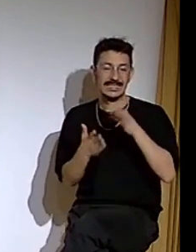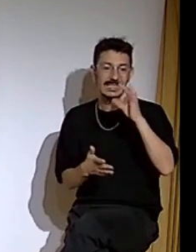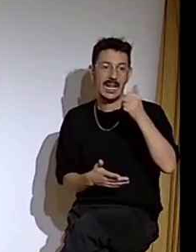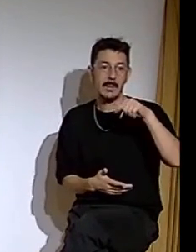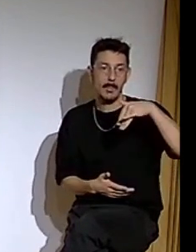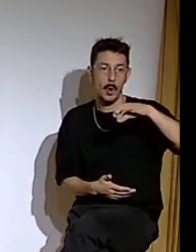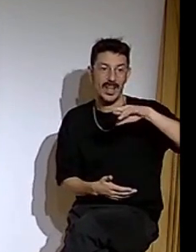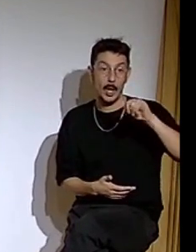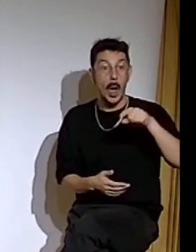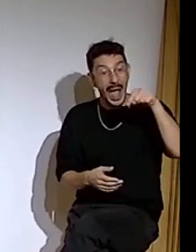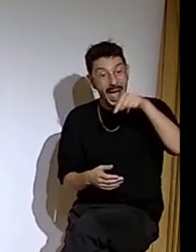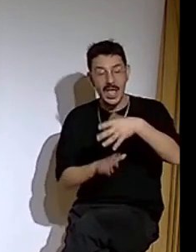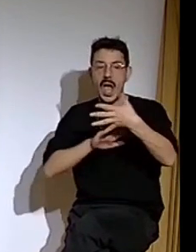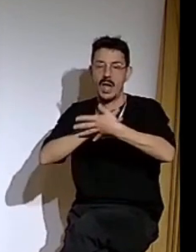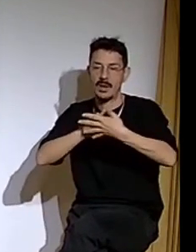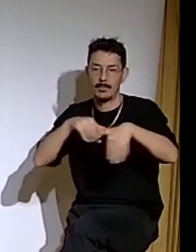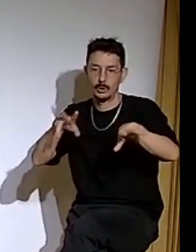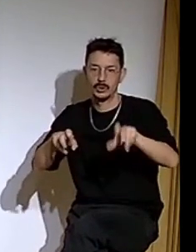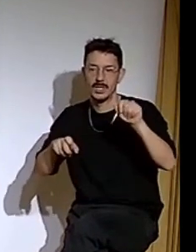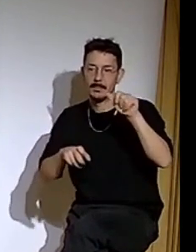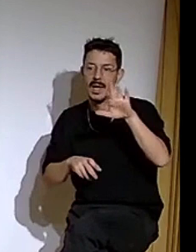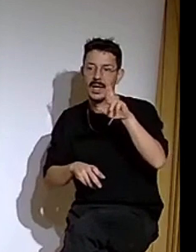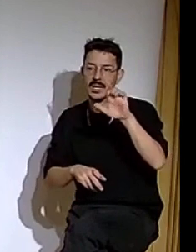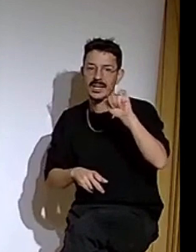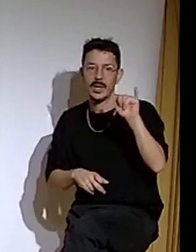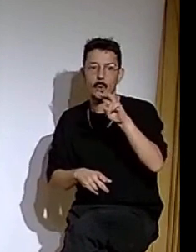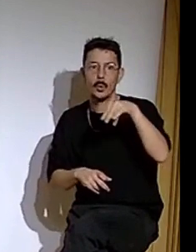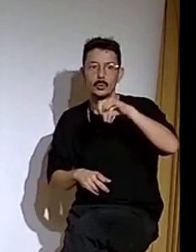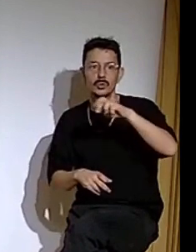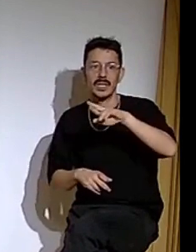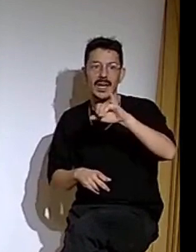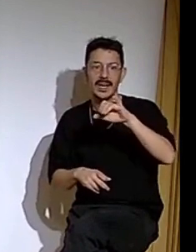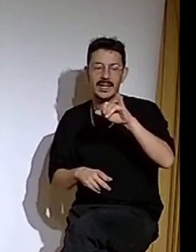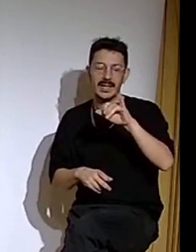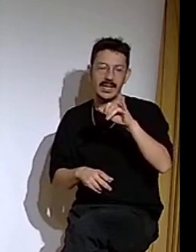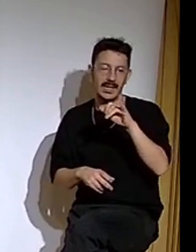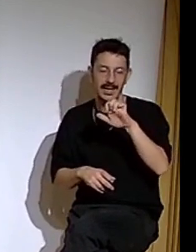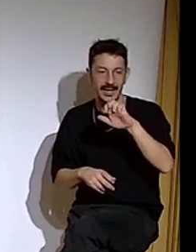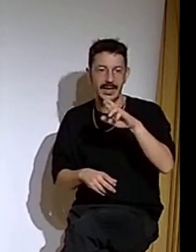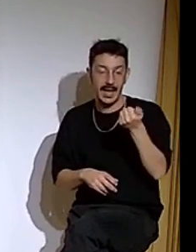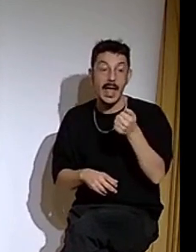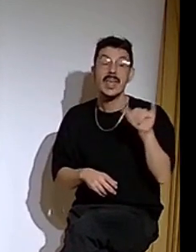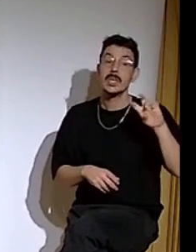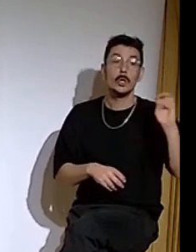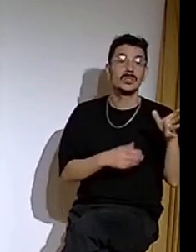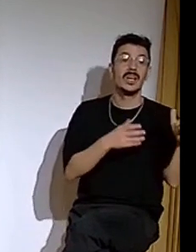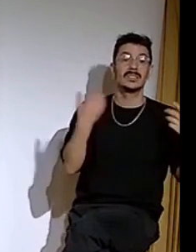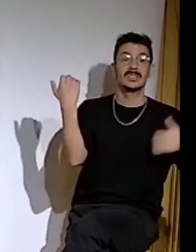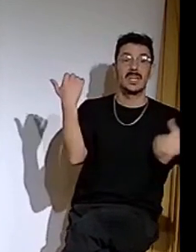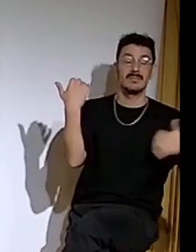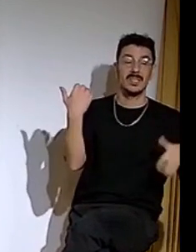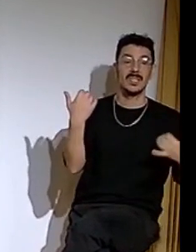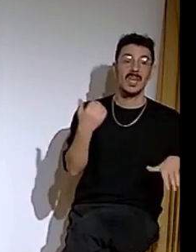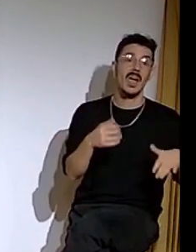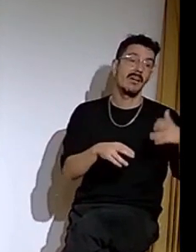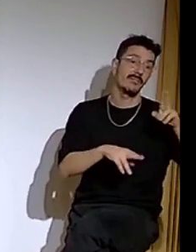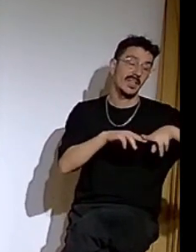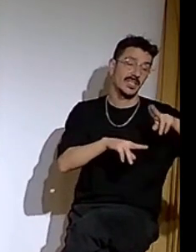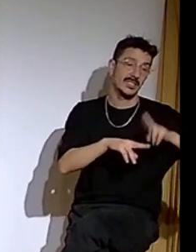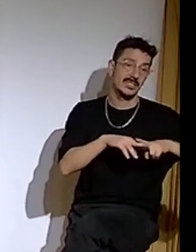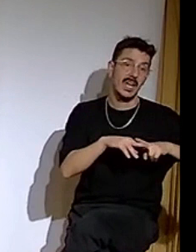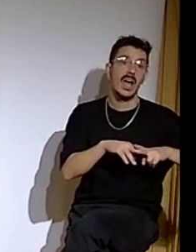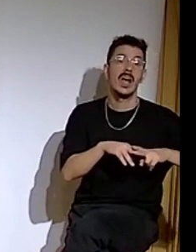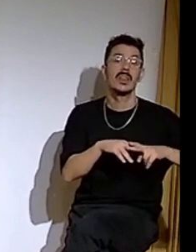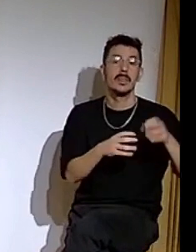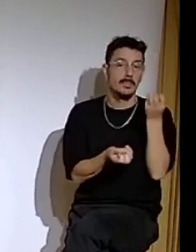rejuntadera y otro que se llama Sevilla fiestas de primavera las fiestas de primavera de Sevilla son dos una en la semana santa